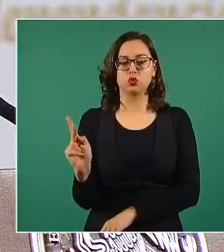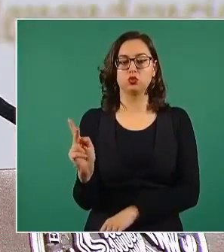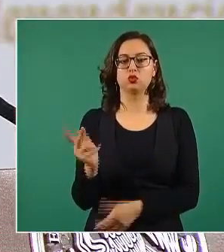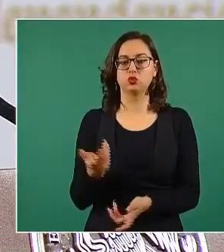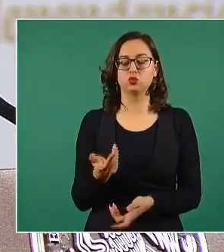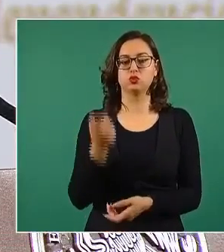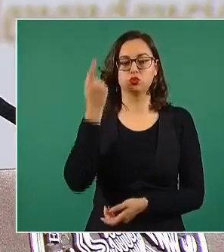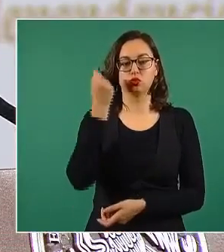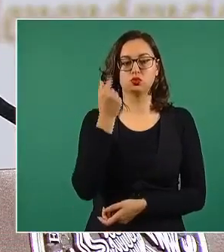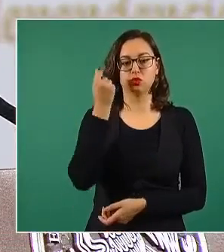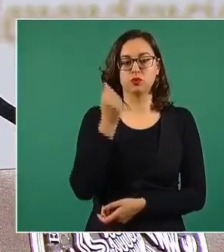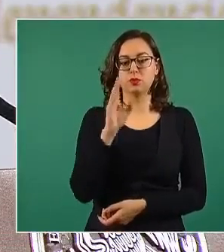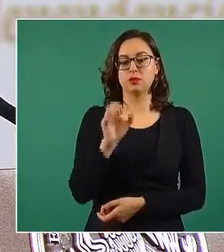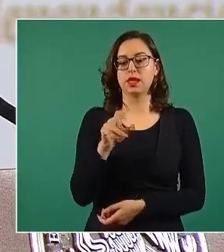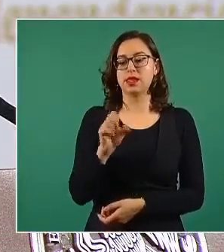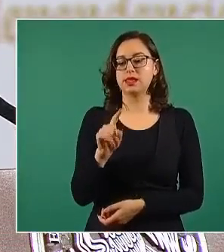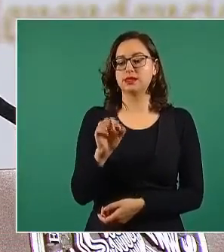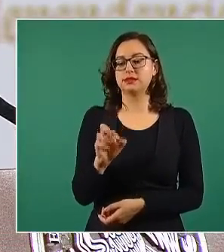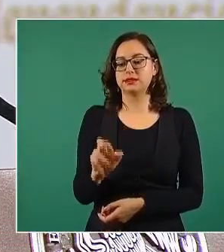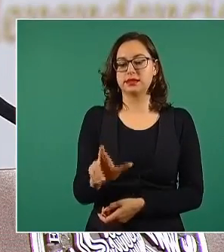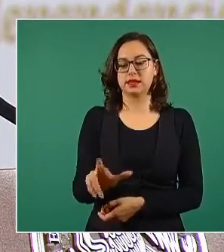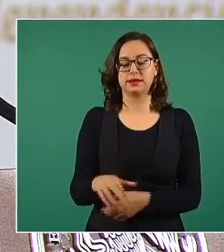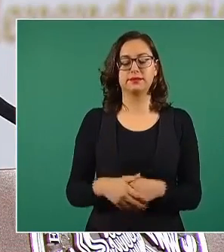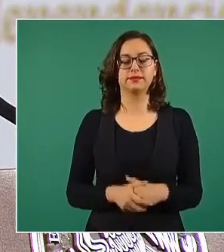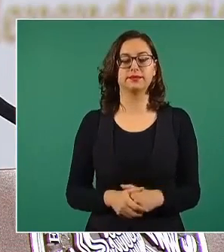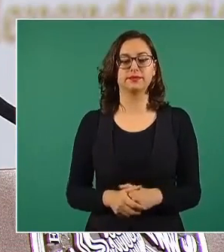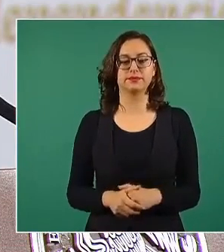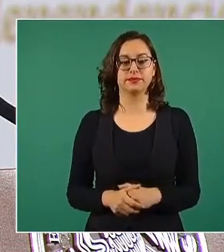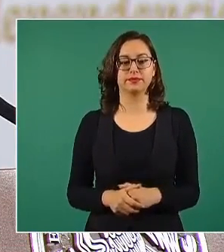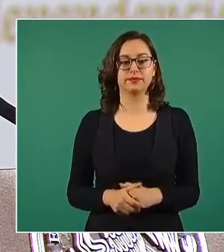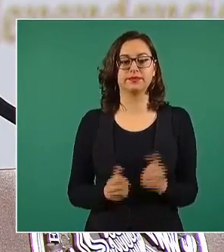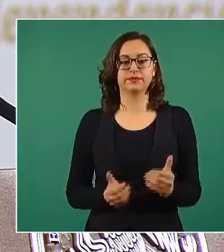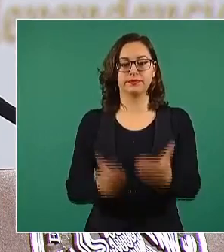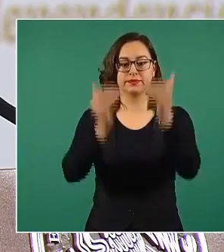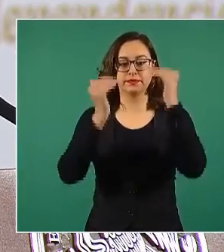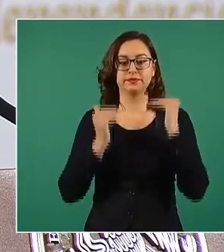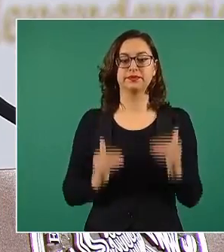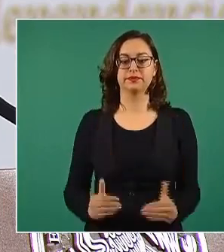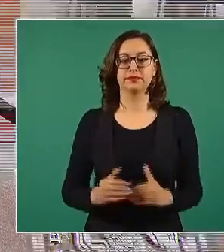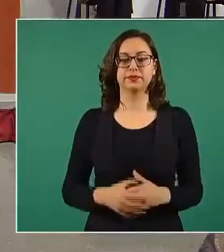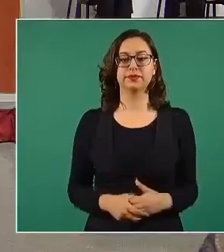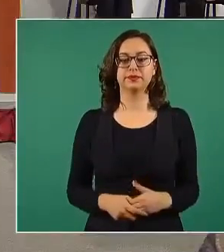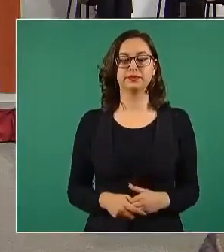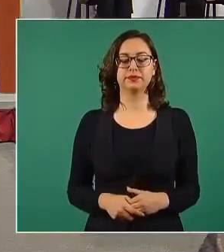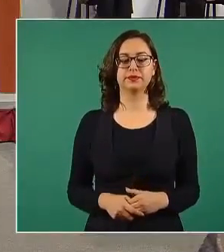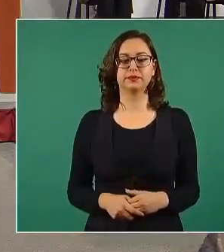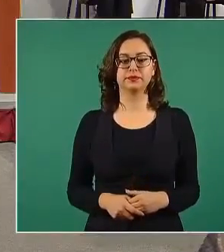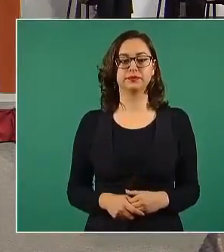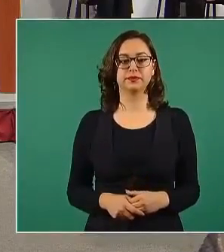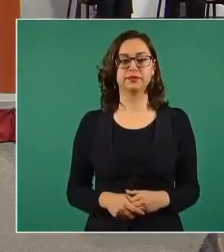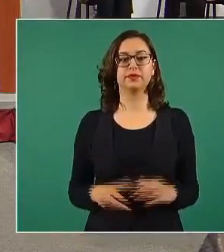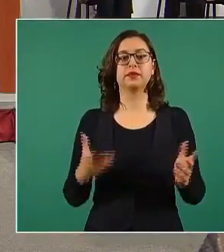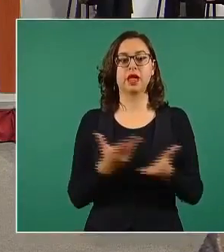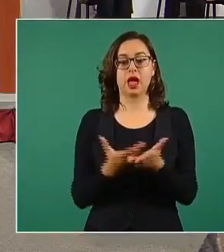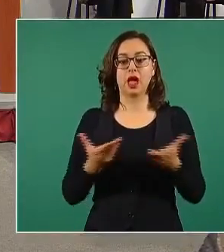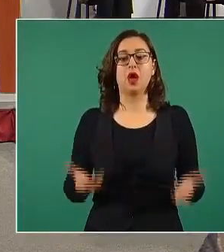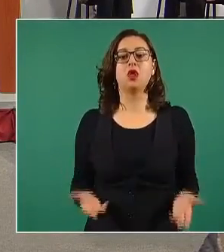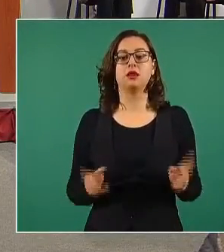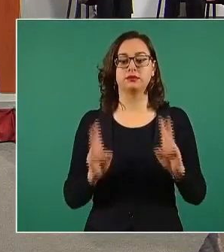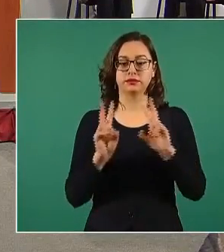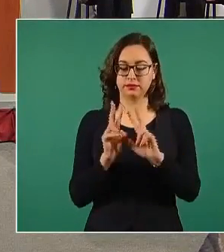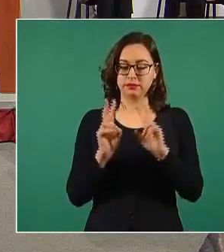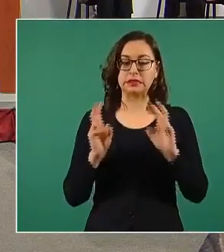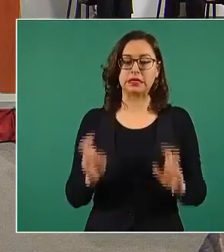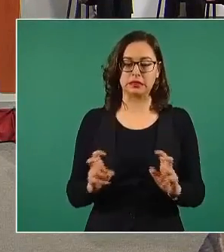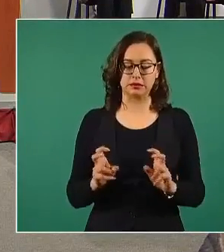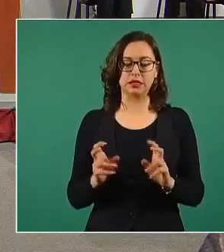el bienestar a partir de los 65 años. Adelante. Vamos a también a platicar lo que ya el señor